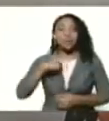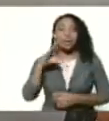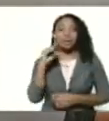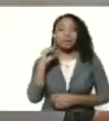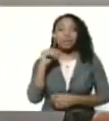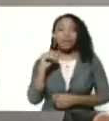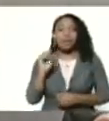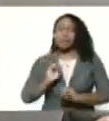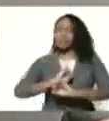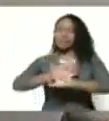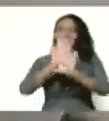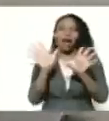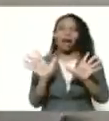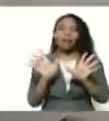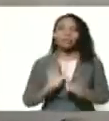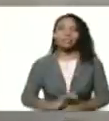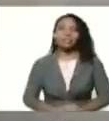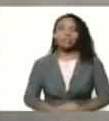la franqueza.